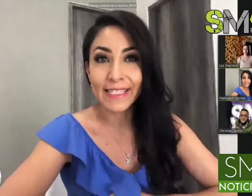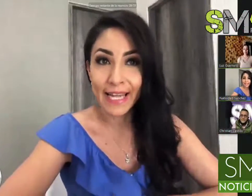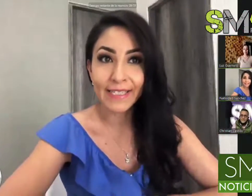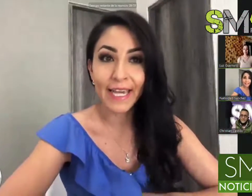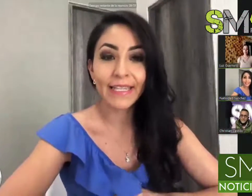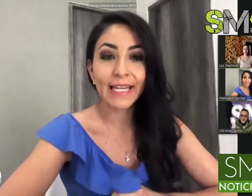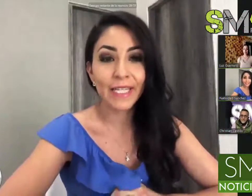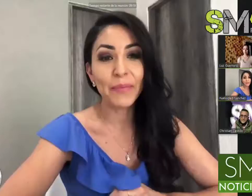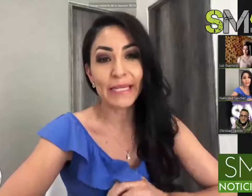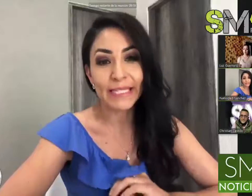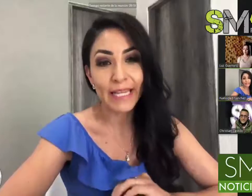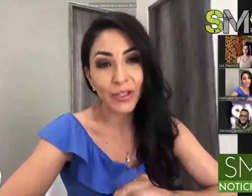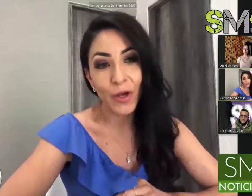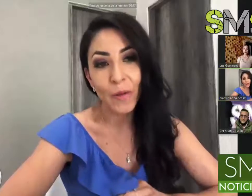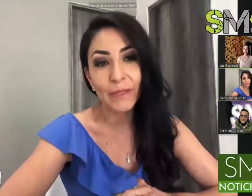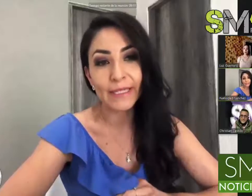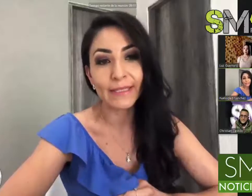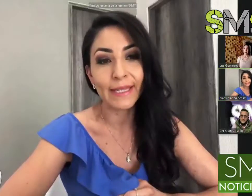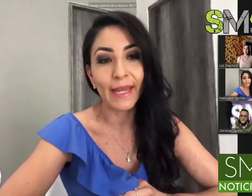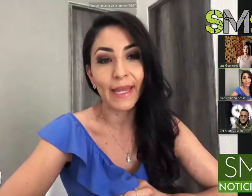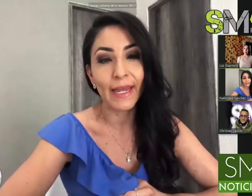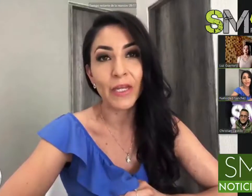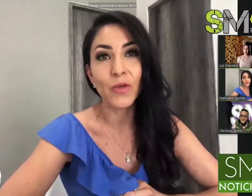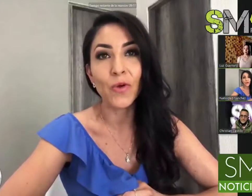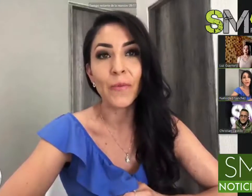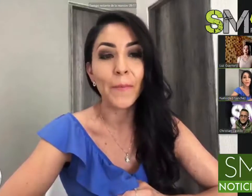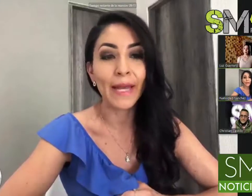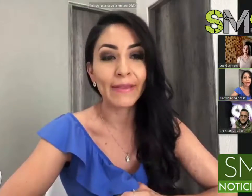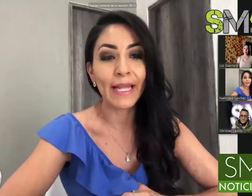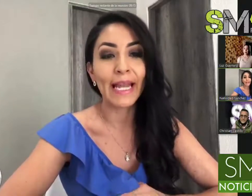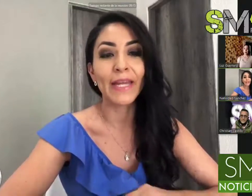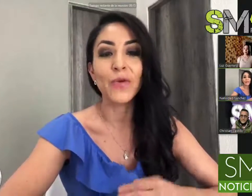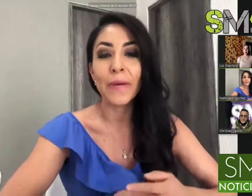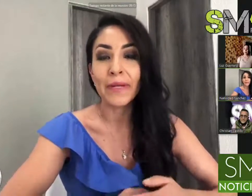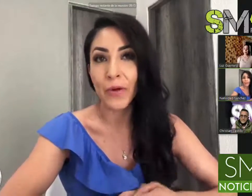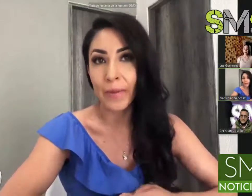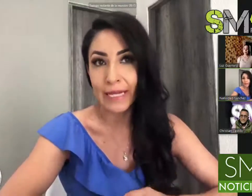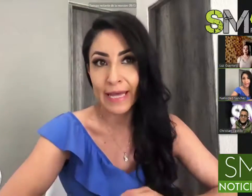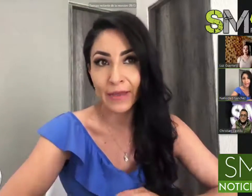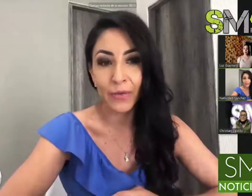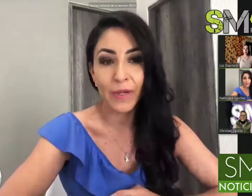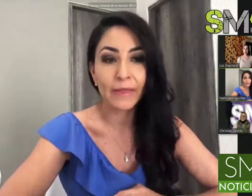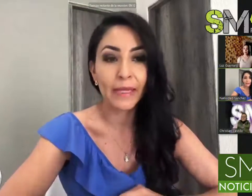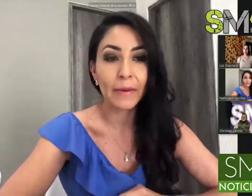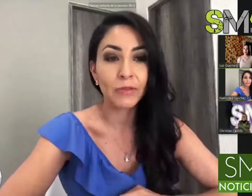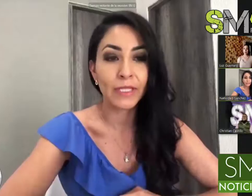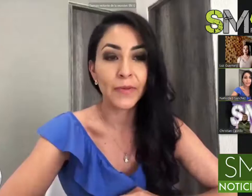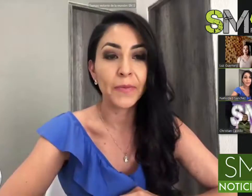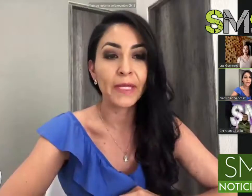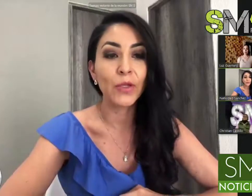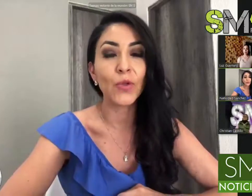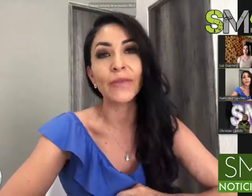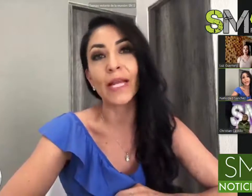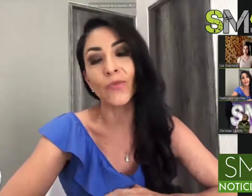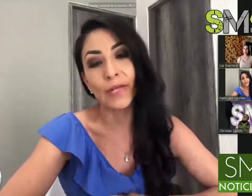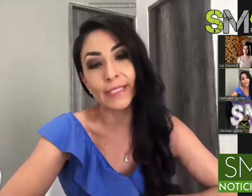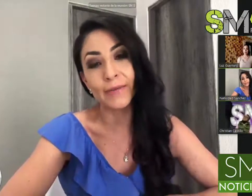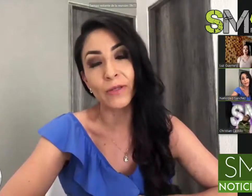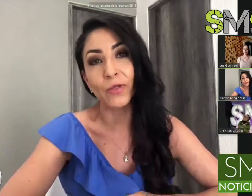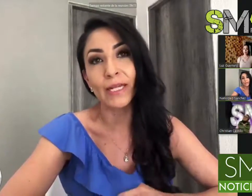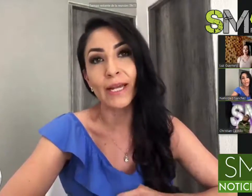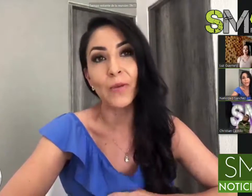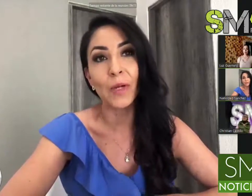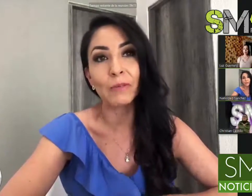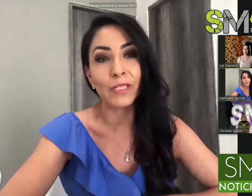sana distancia, ya se presentó pues este nuevo plan de la nueva normalidad, obviamente que vamos a estar viviendo durante la